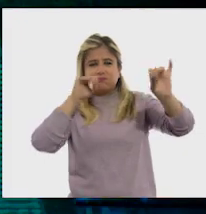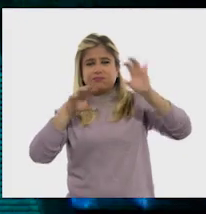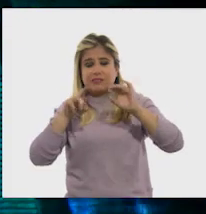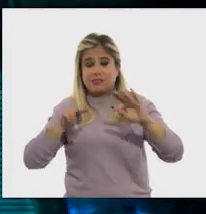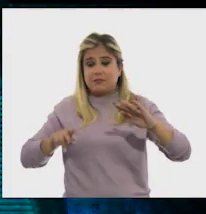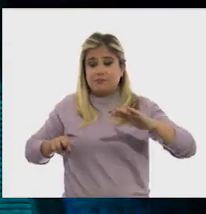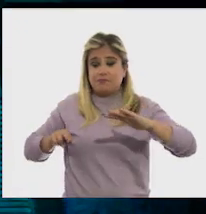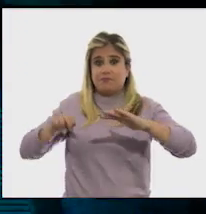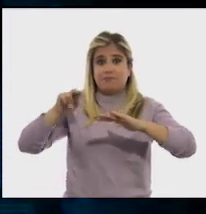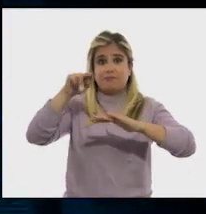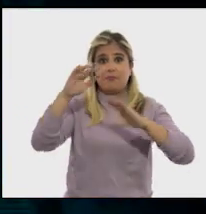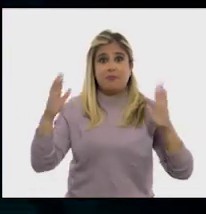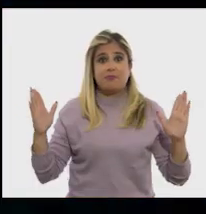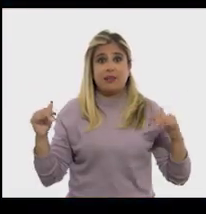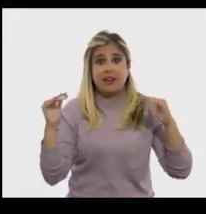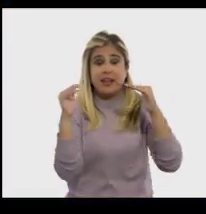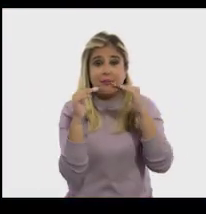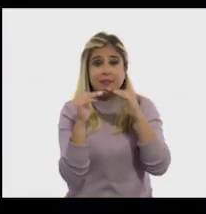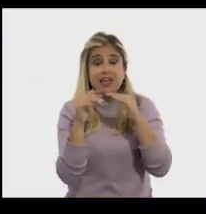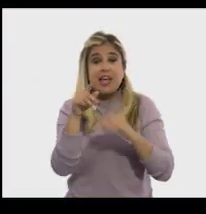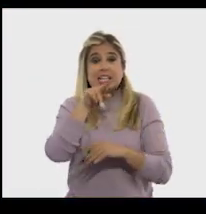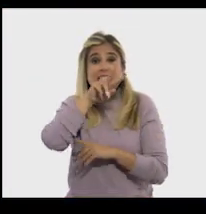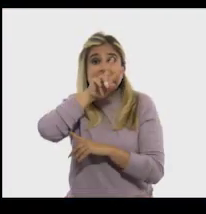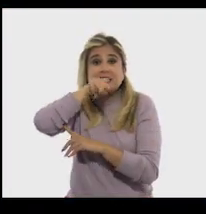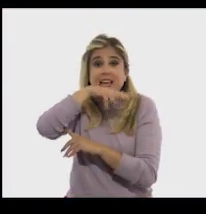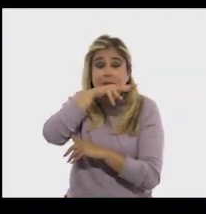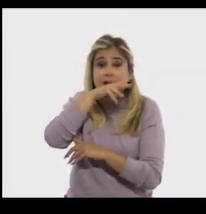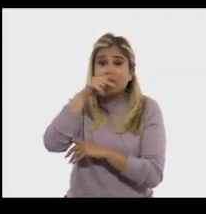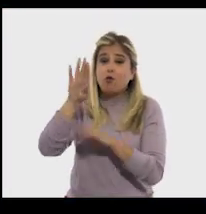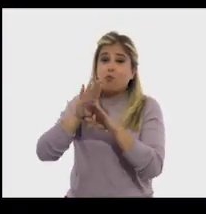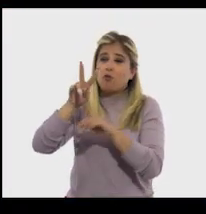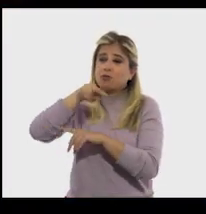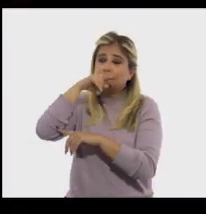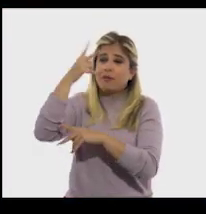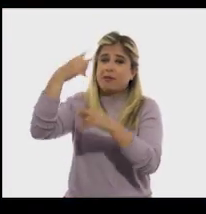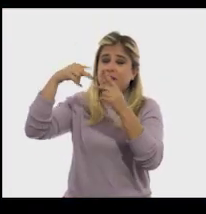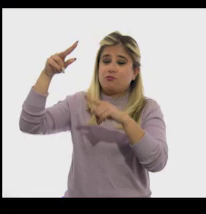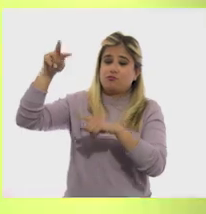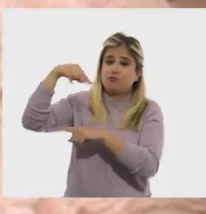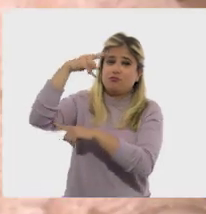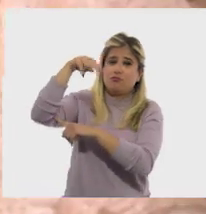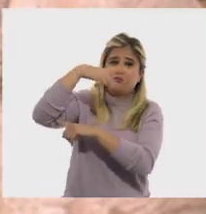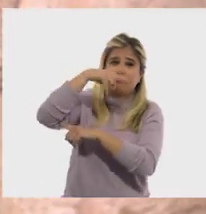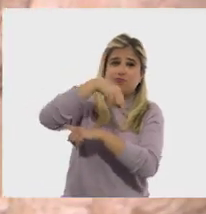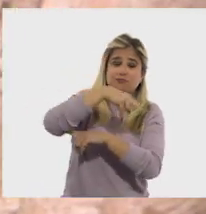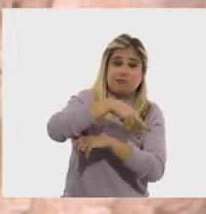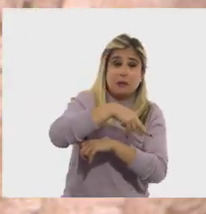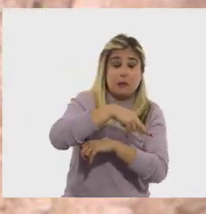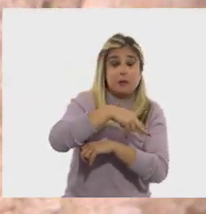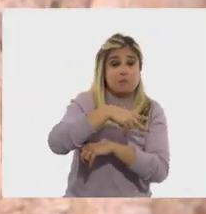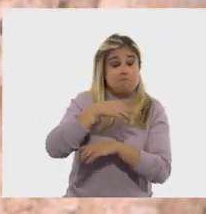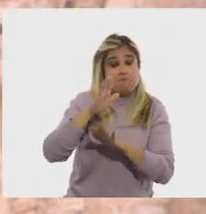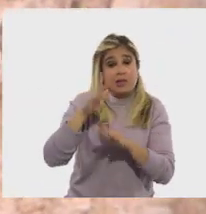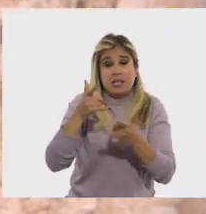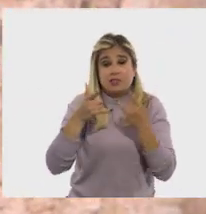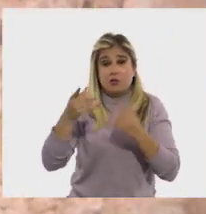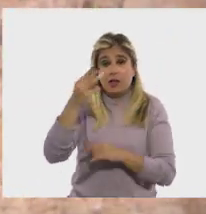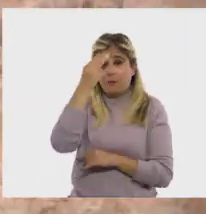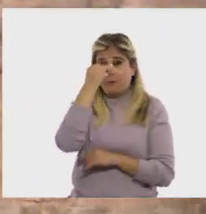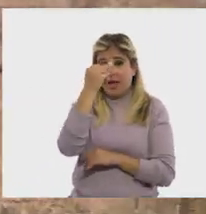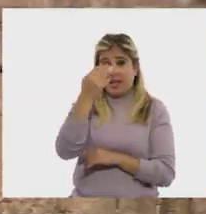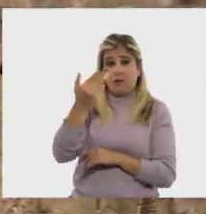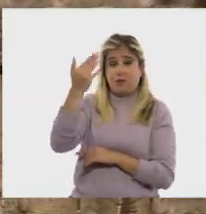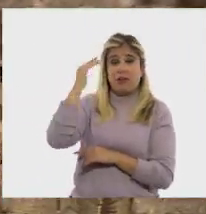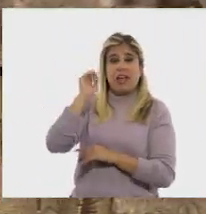de la pirámide, en la que una serpiente desciende hacia el pie de la pirámide. Según los mayas, era la señal del dios